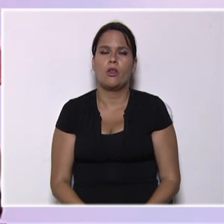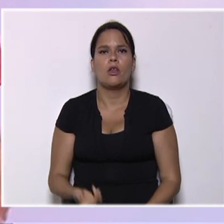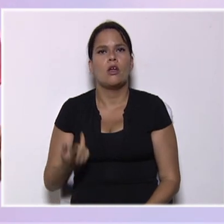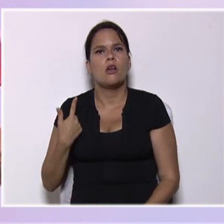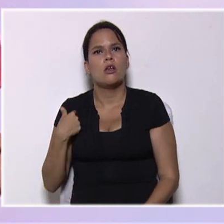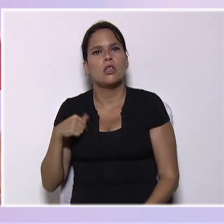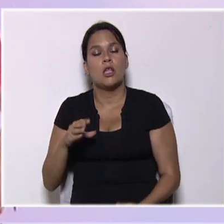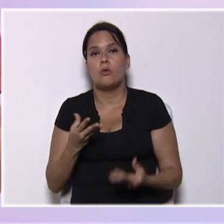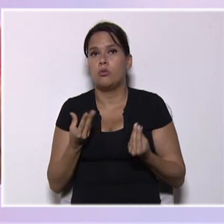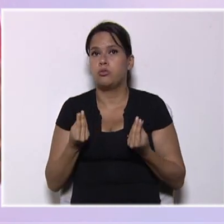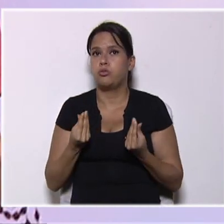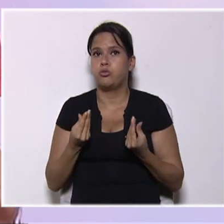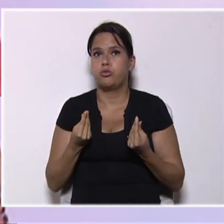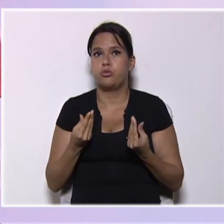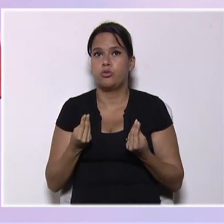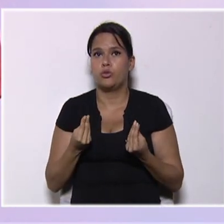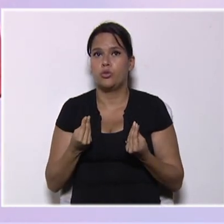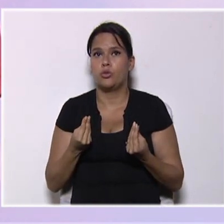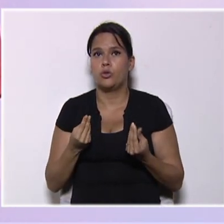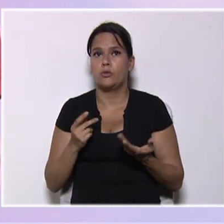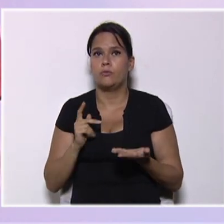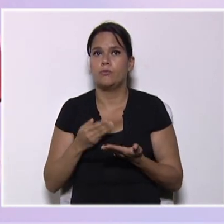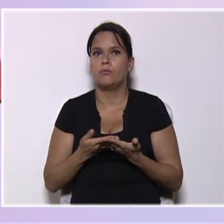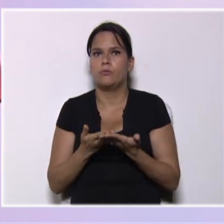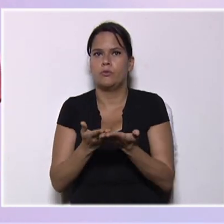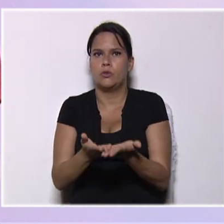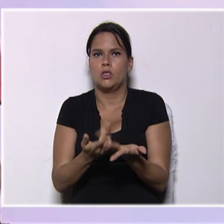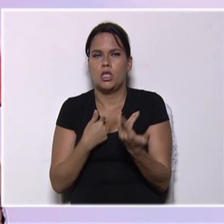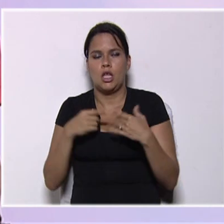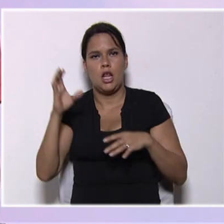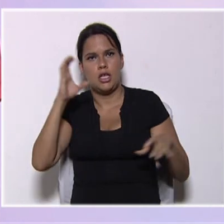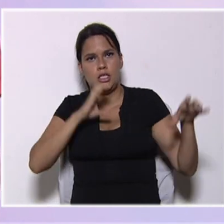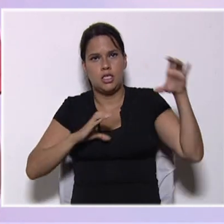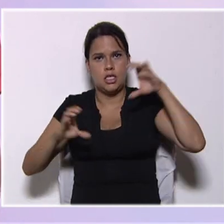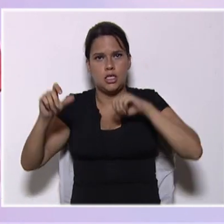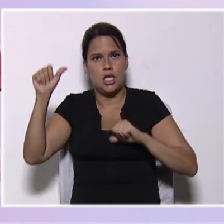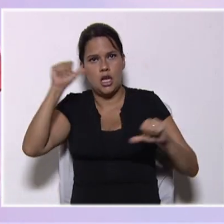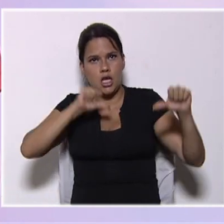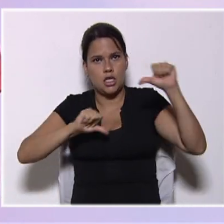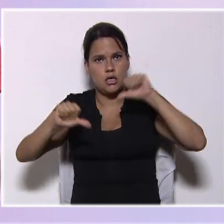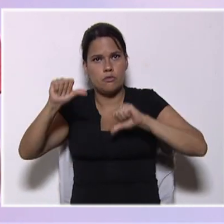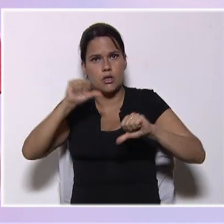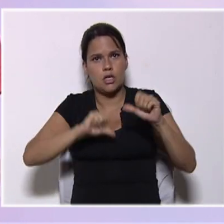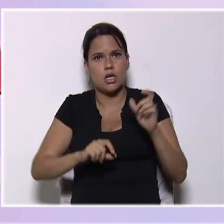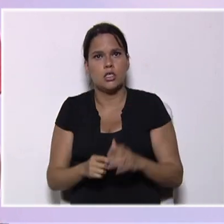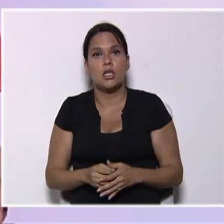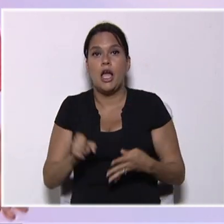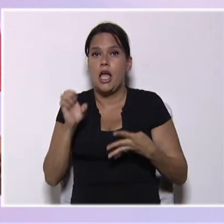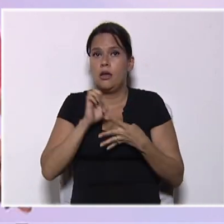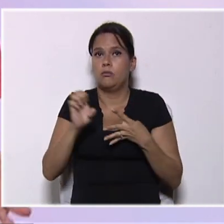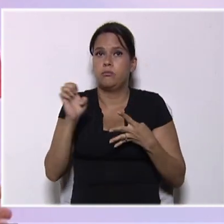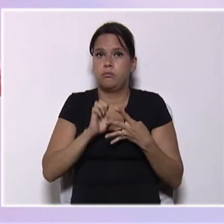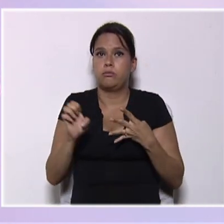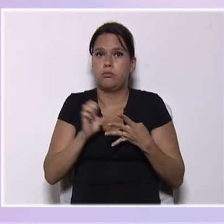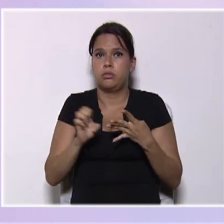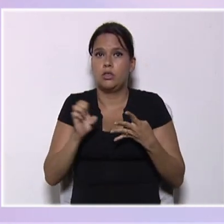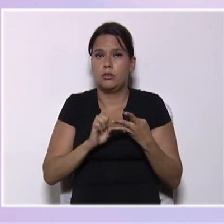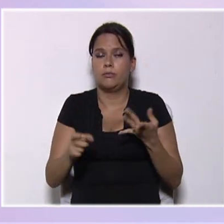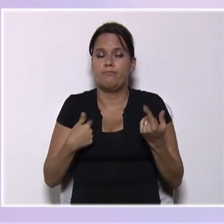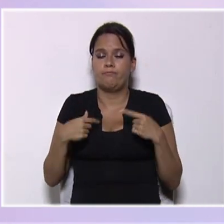Tenemos mucho que aportar desde el punto de vista de la ciencia, de la química, acerca de elementos y